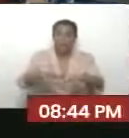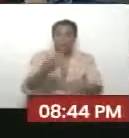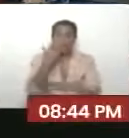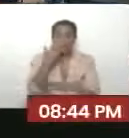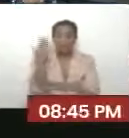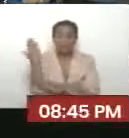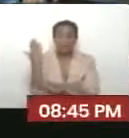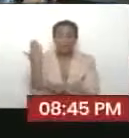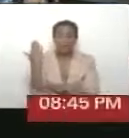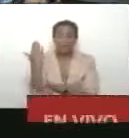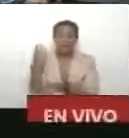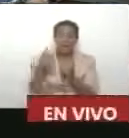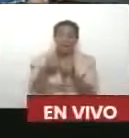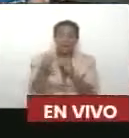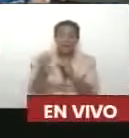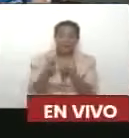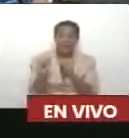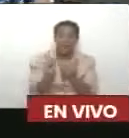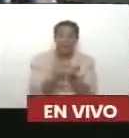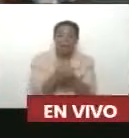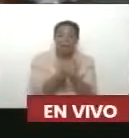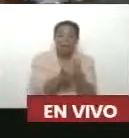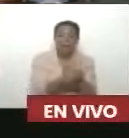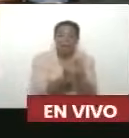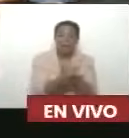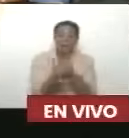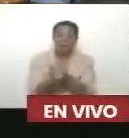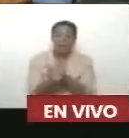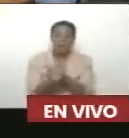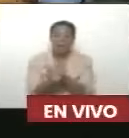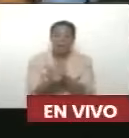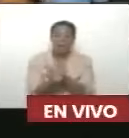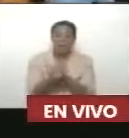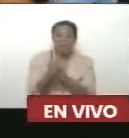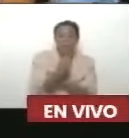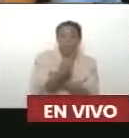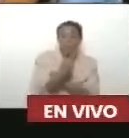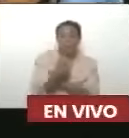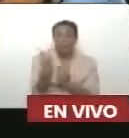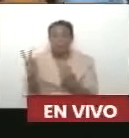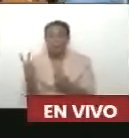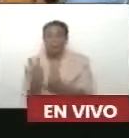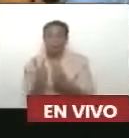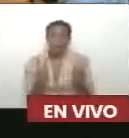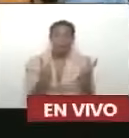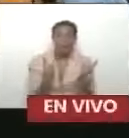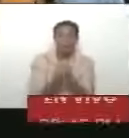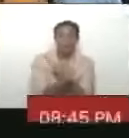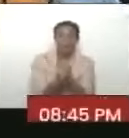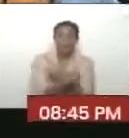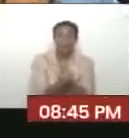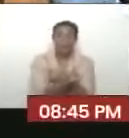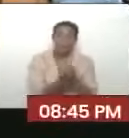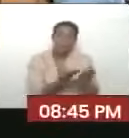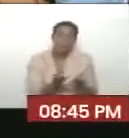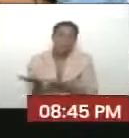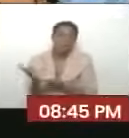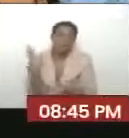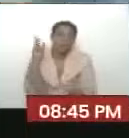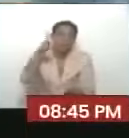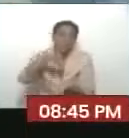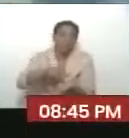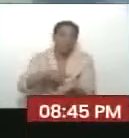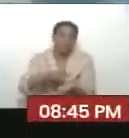Ah, bueno, que ustedes se van a turnar. Están 2 horas uno y 2 horas otro. Bueno, bienvenidos los que están llegando,